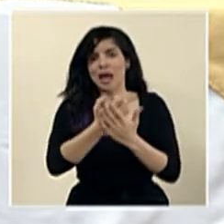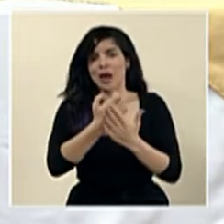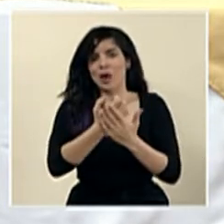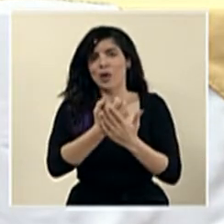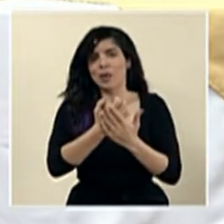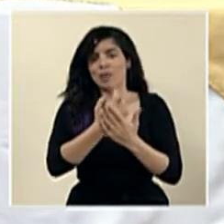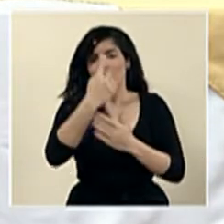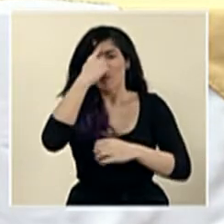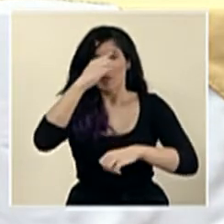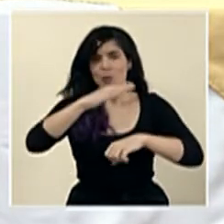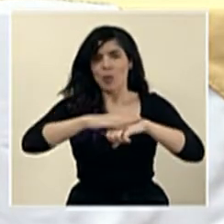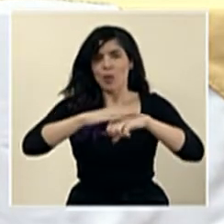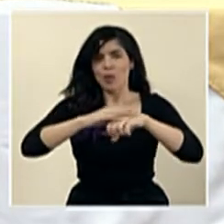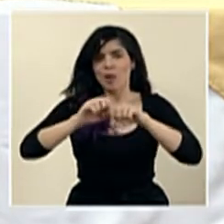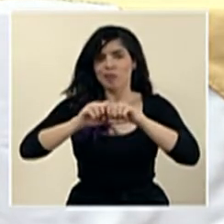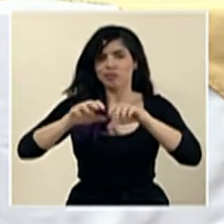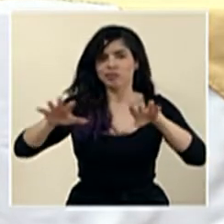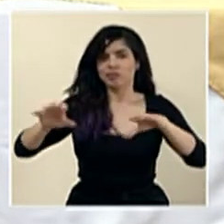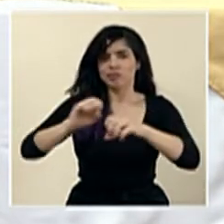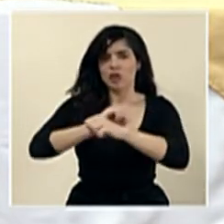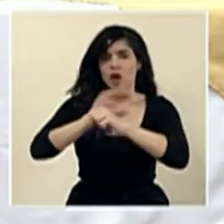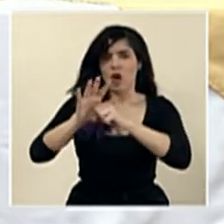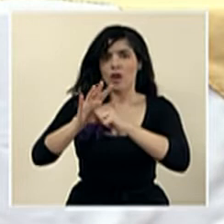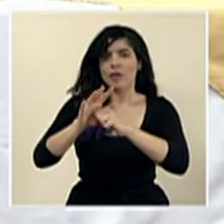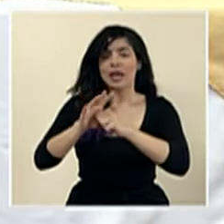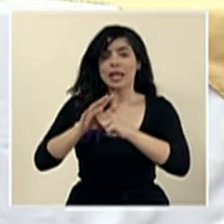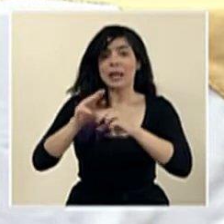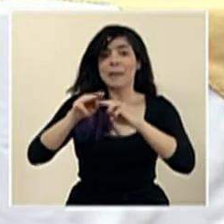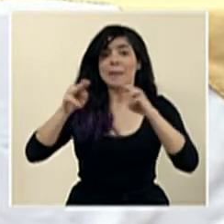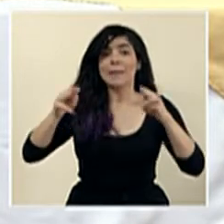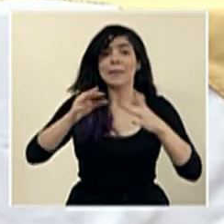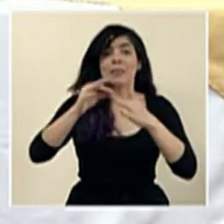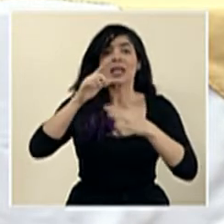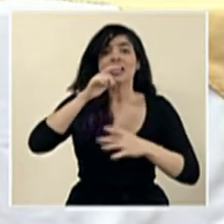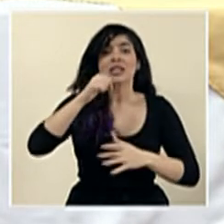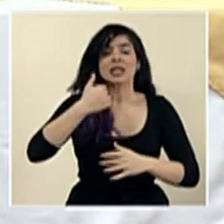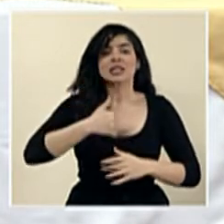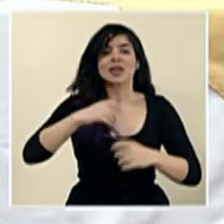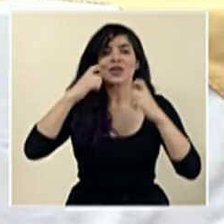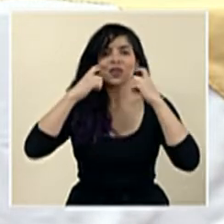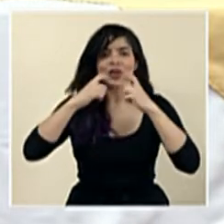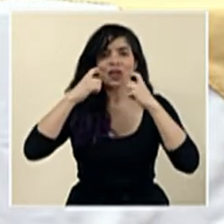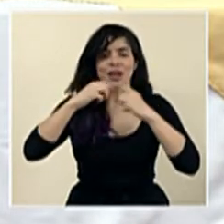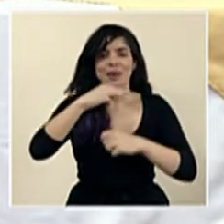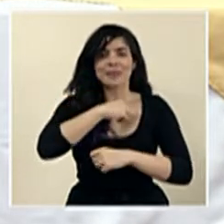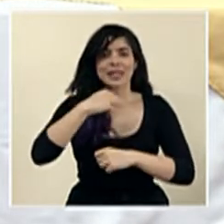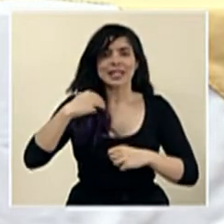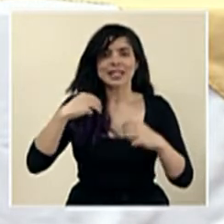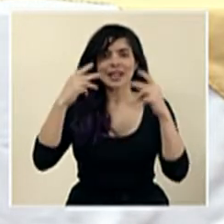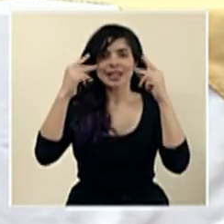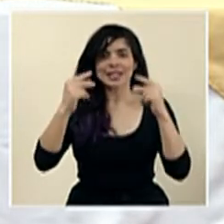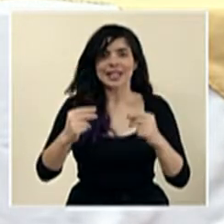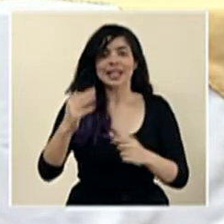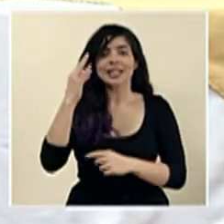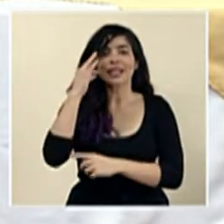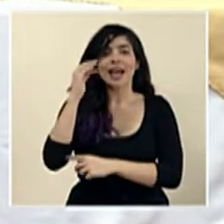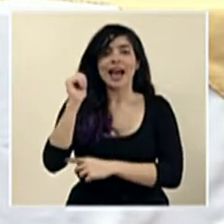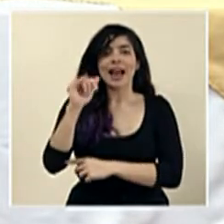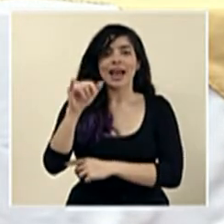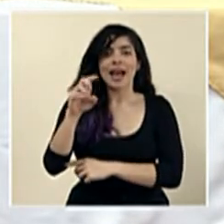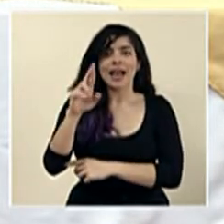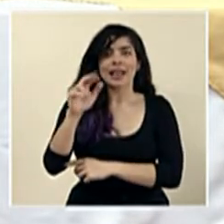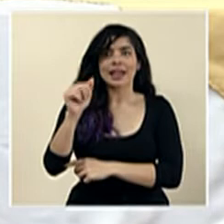de COVID-19. Nos acompañan en mesa principal el señor Rodrigo Chávez, ministro de Hacienda, la señora Alejandra